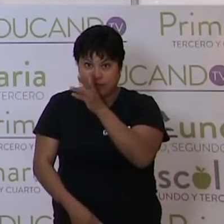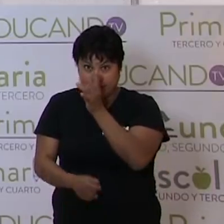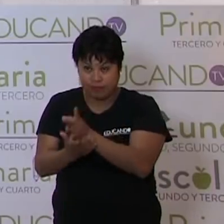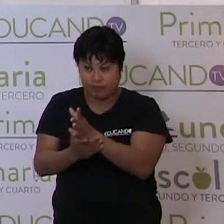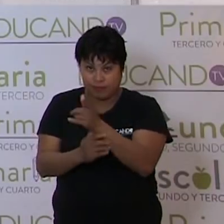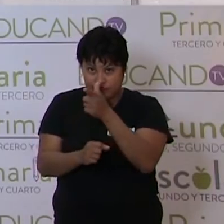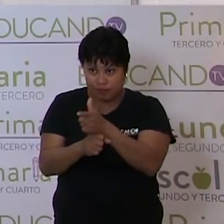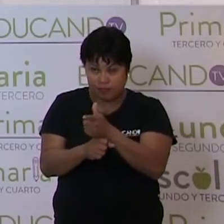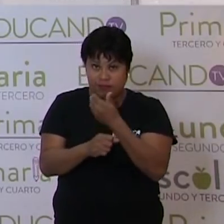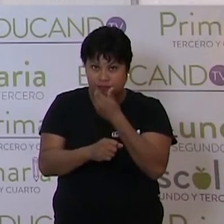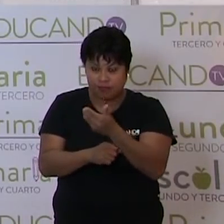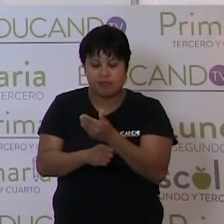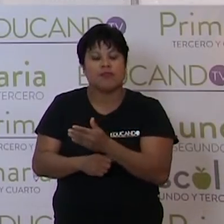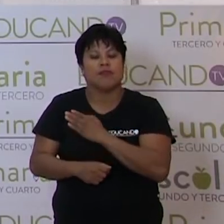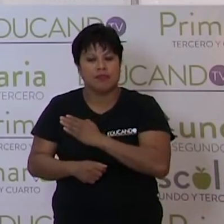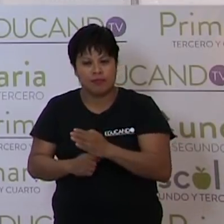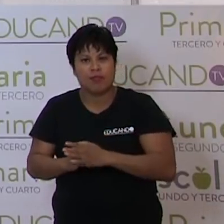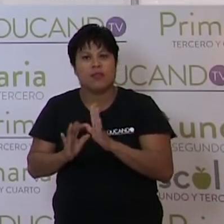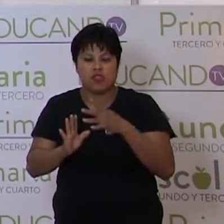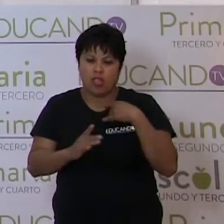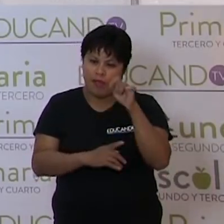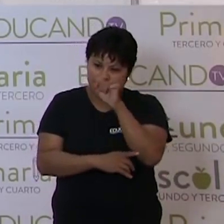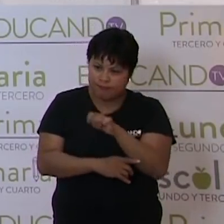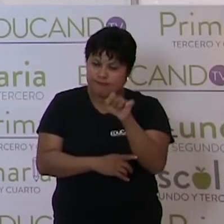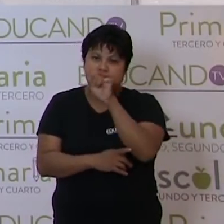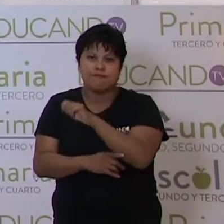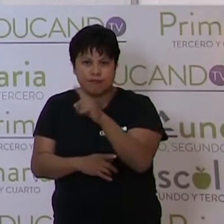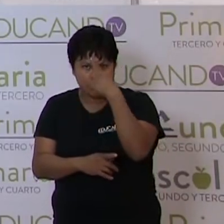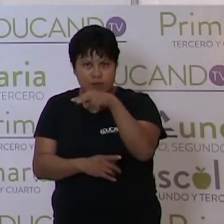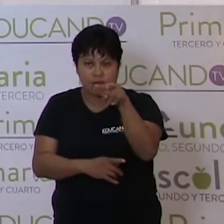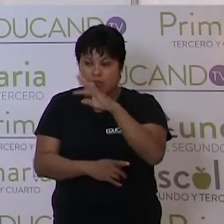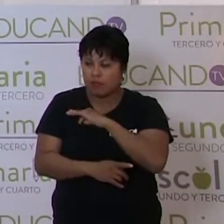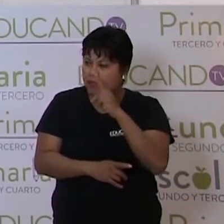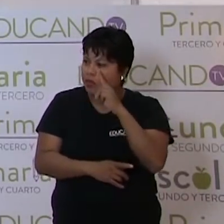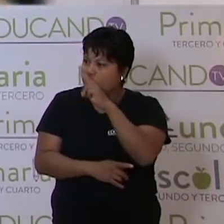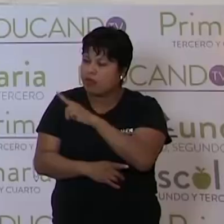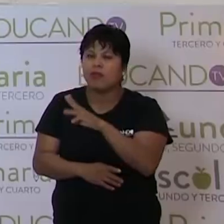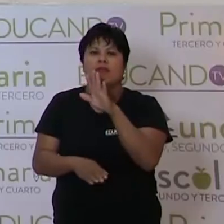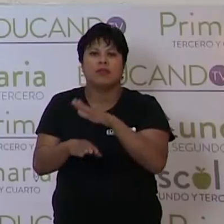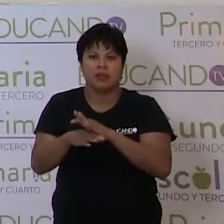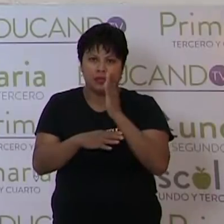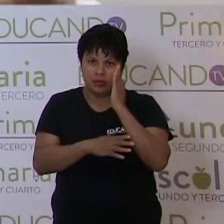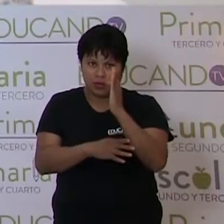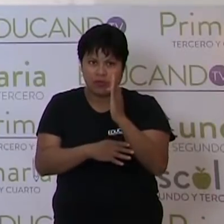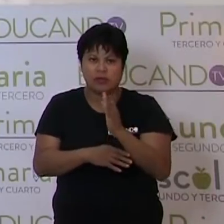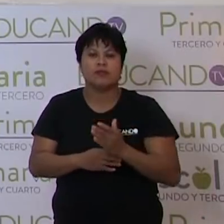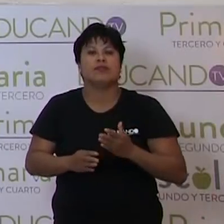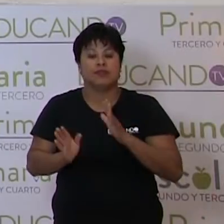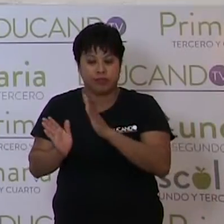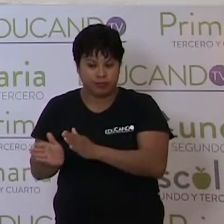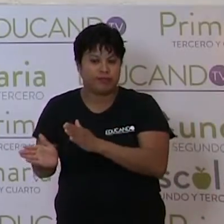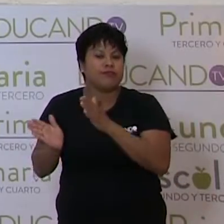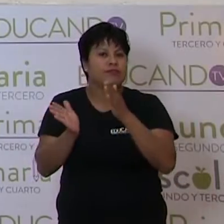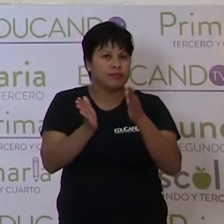bien? Bueno, entonces ya las encerré para que todavía las observen por mucho más tiempo. Vamos a